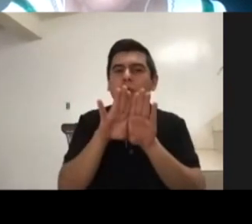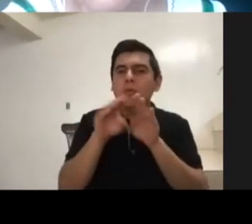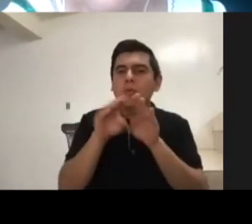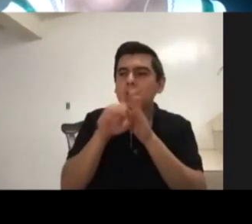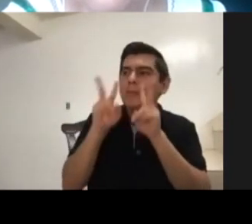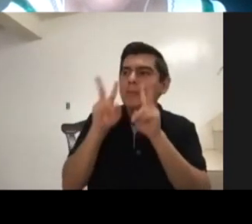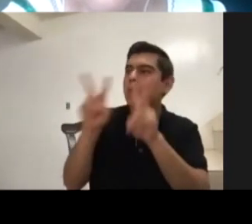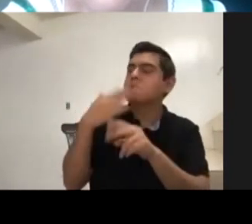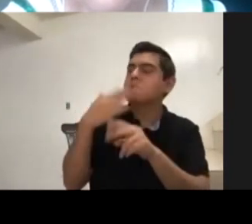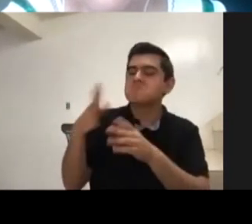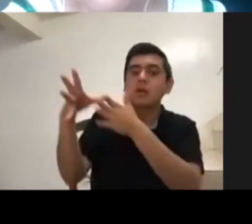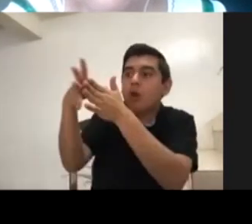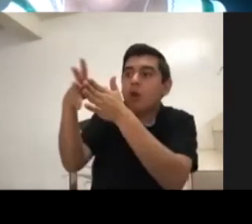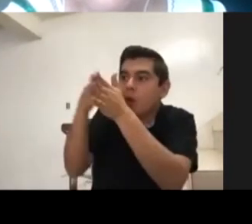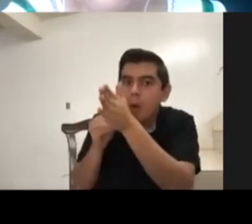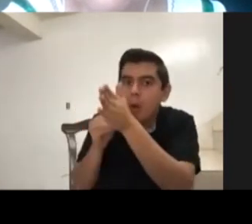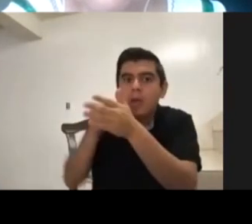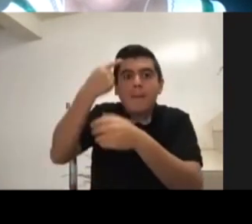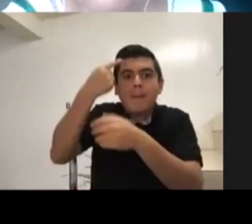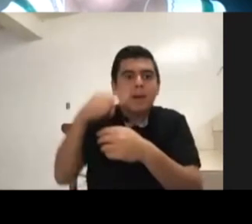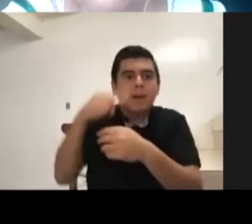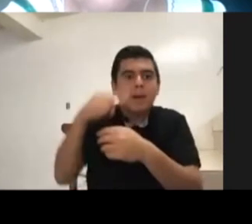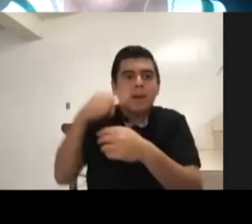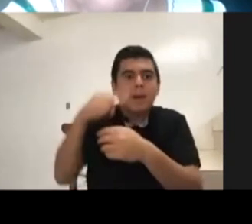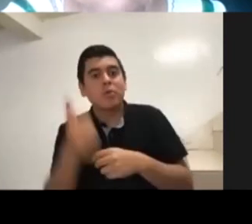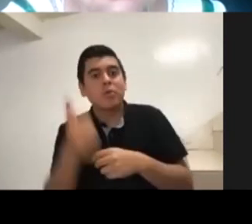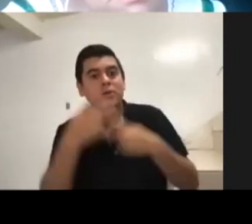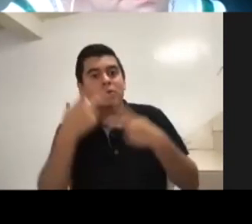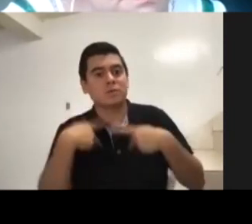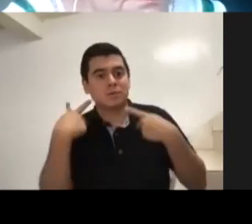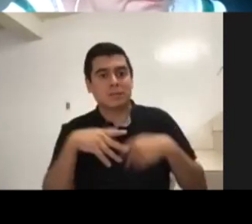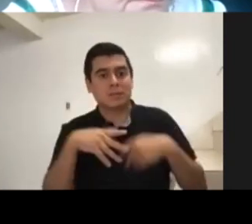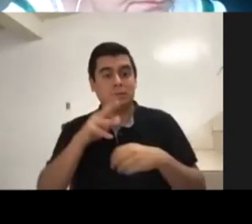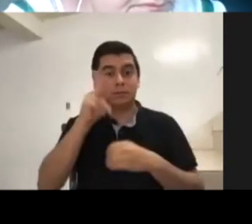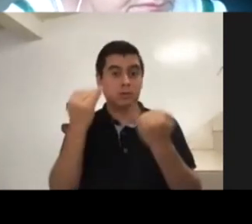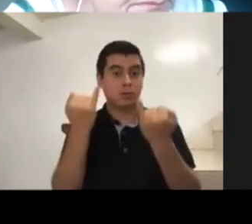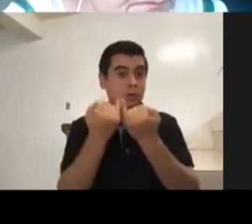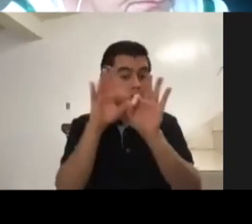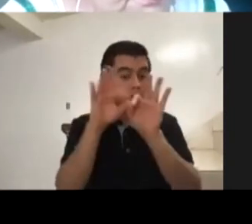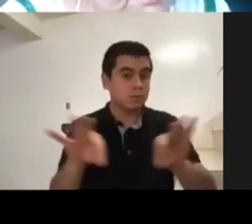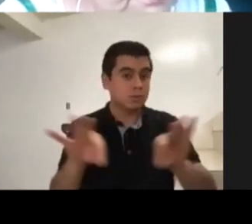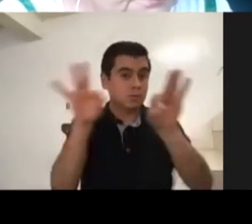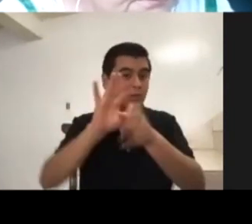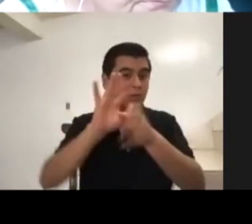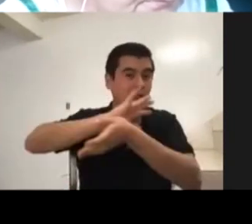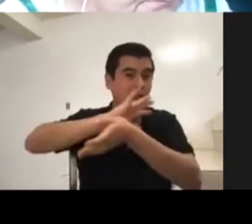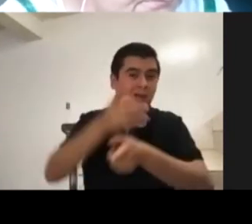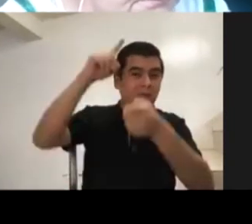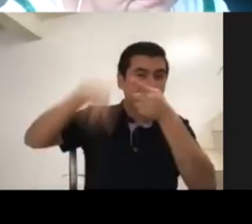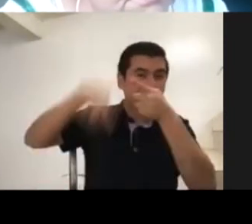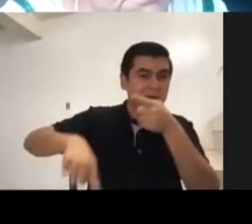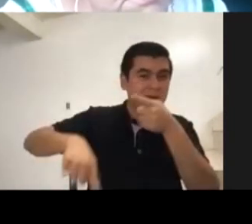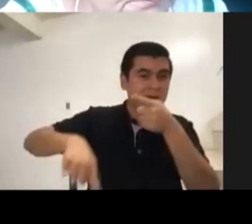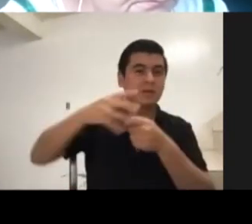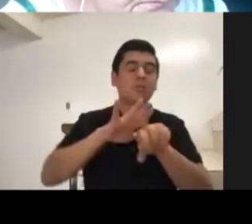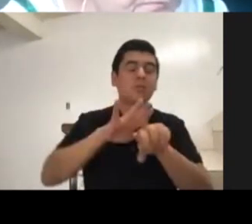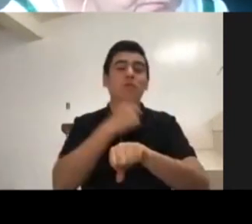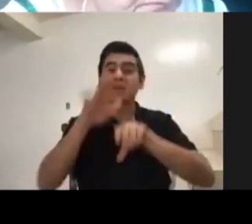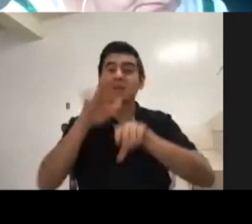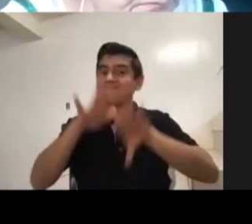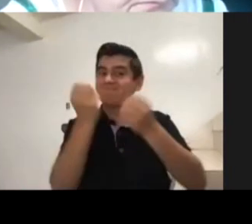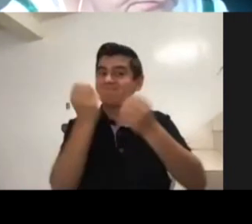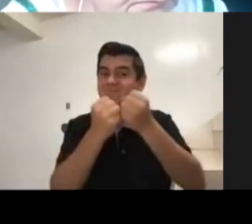esta exclusión, estos mecanismos de exclusión que hay en nuestra sociedad y en muchas otras? Los mecanismos de